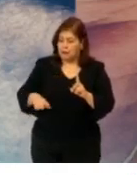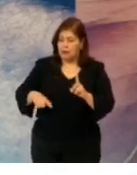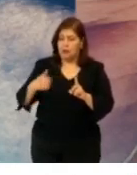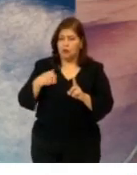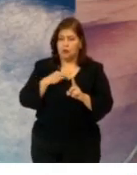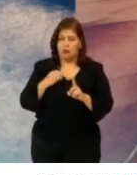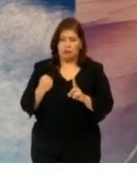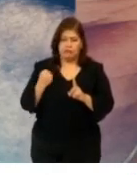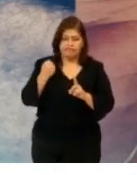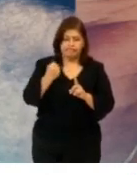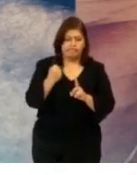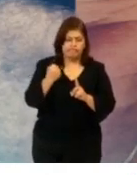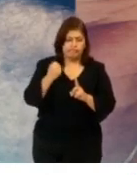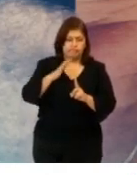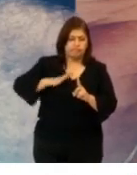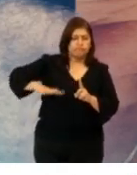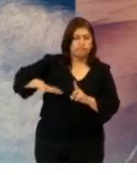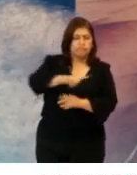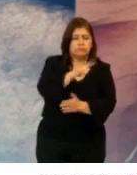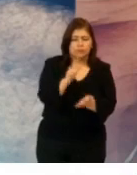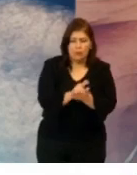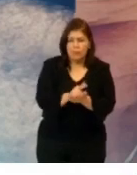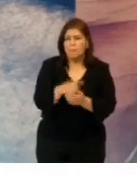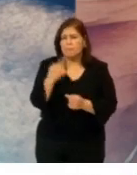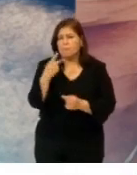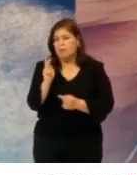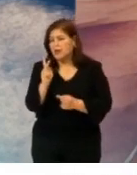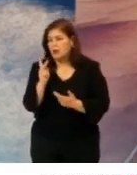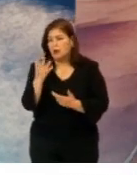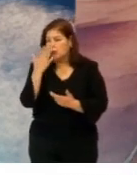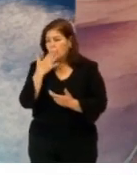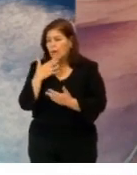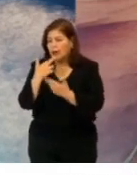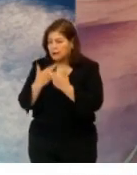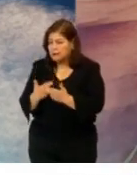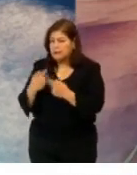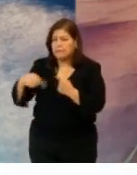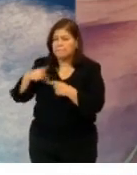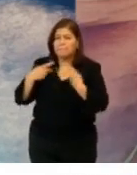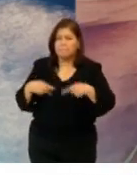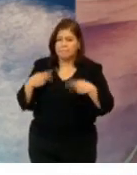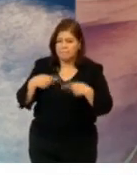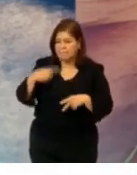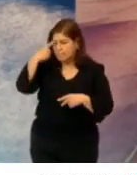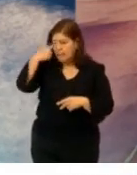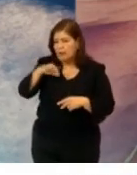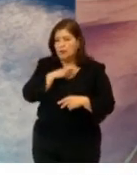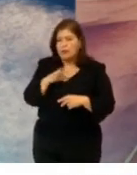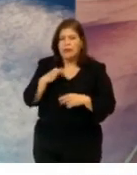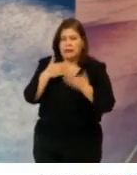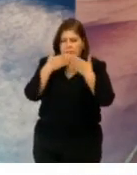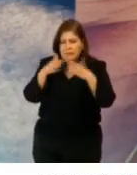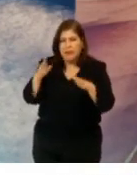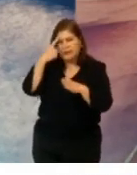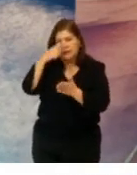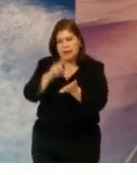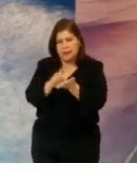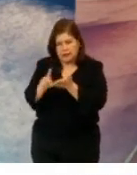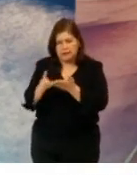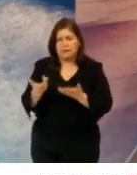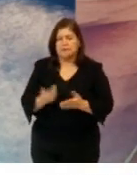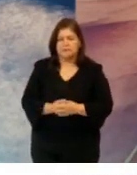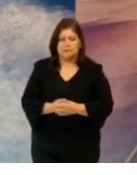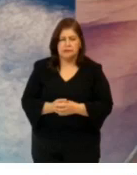sobre ellos, pero no es lo suficientemente persona para que puedan acceder a sus derechos fundamentales. ¿A dónde voy con